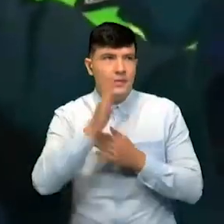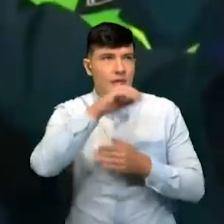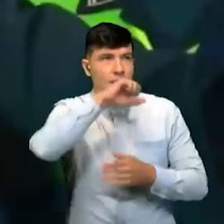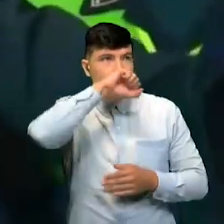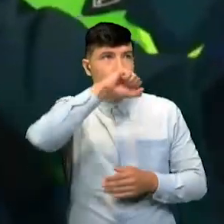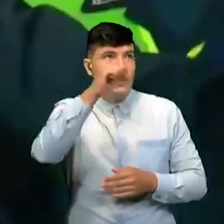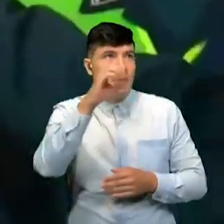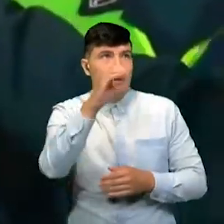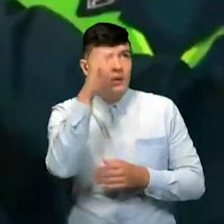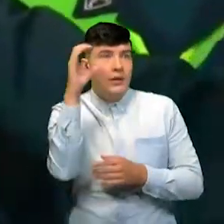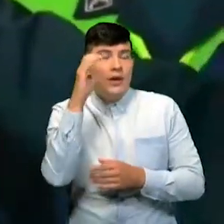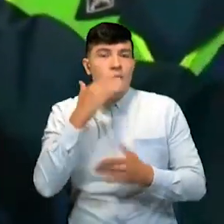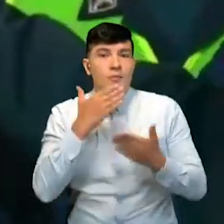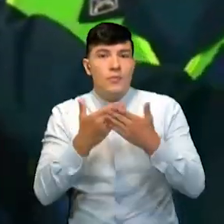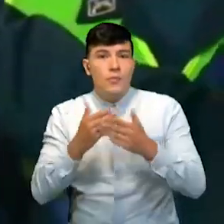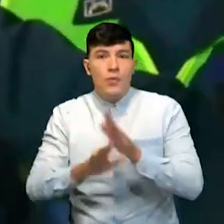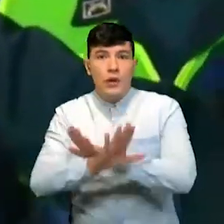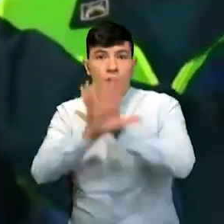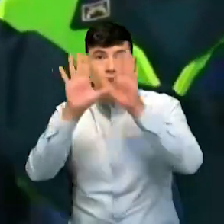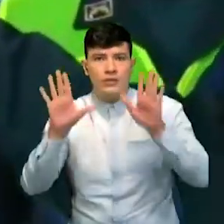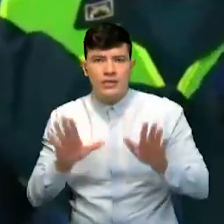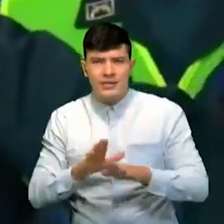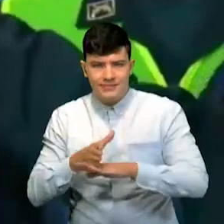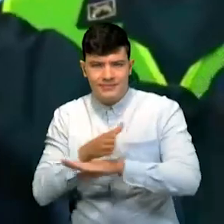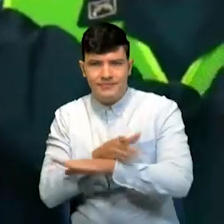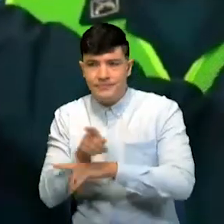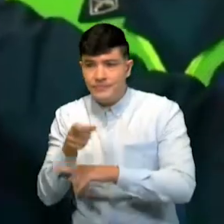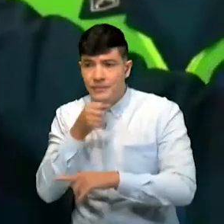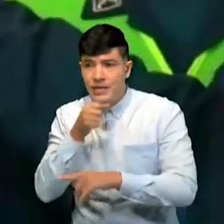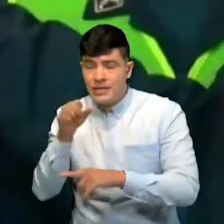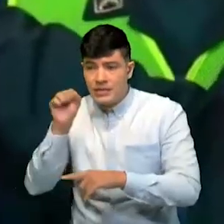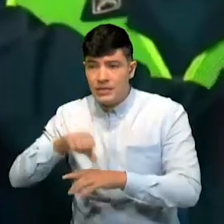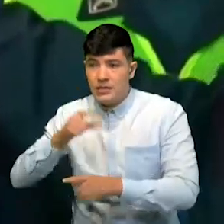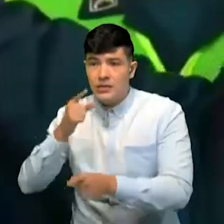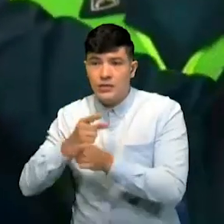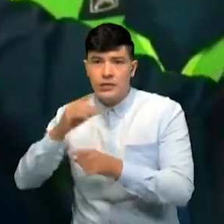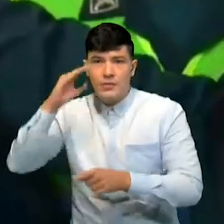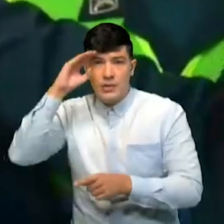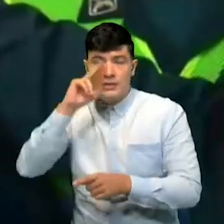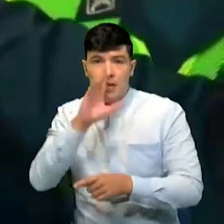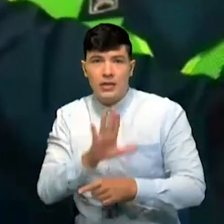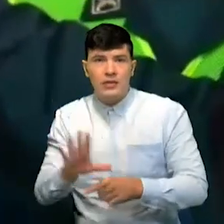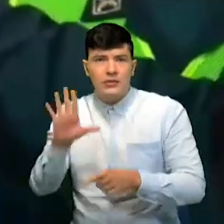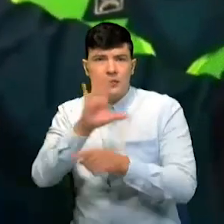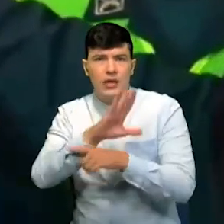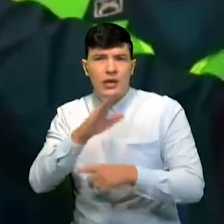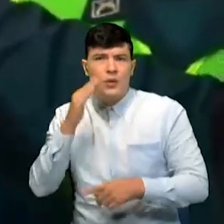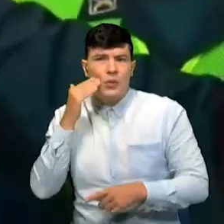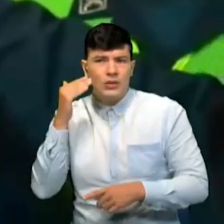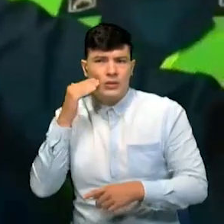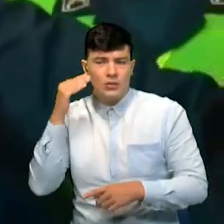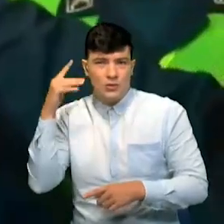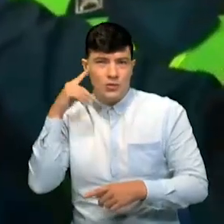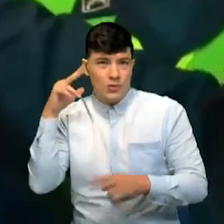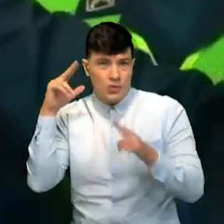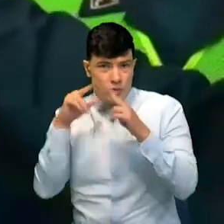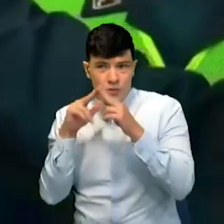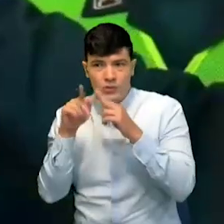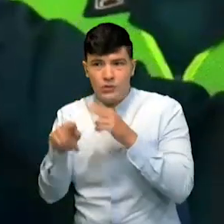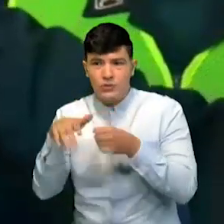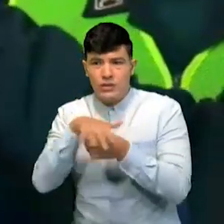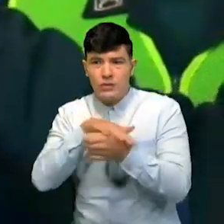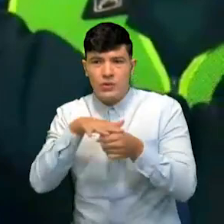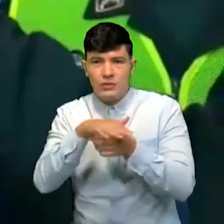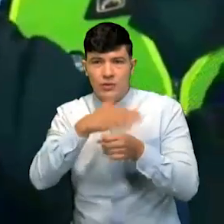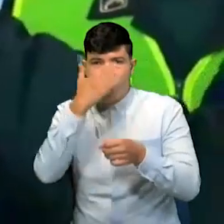días. La Policía Nacional, en cuanto se percata de una situación al otro lado del río,